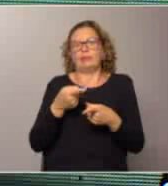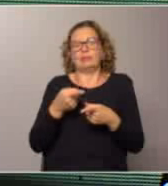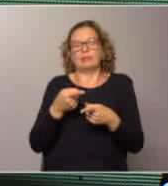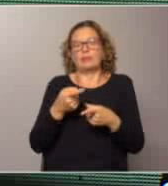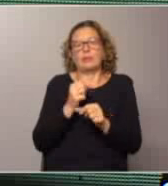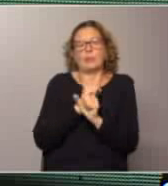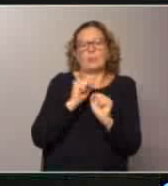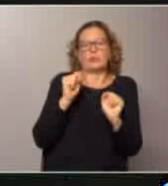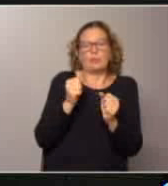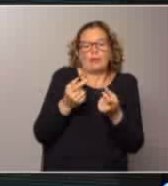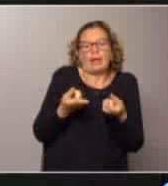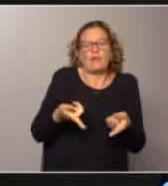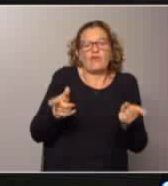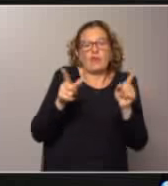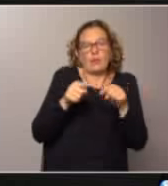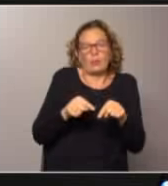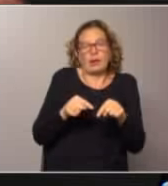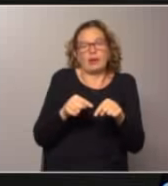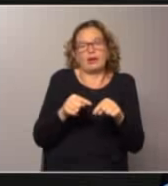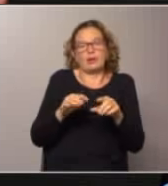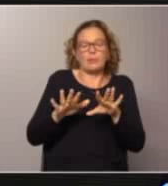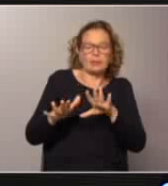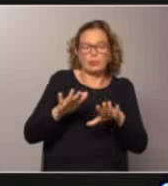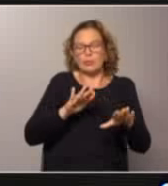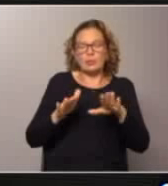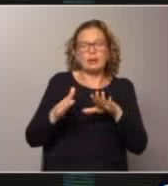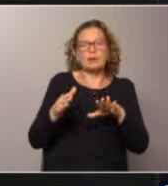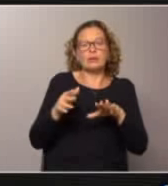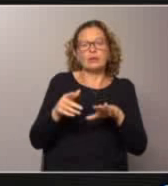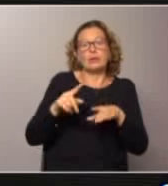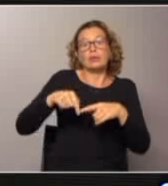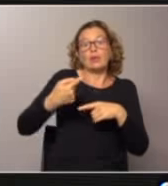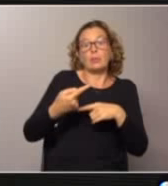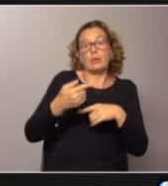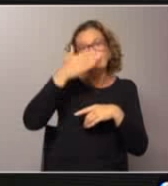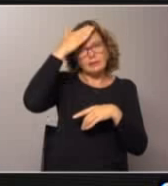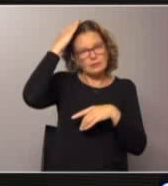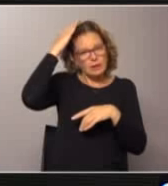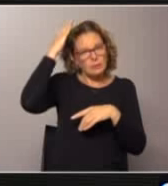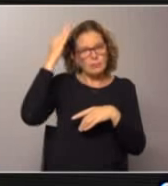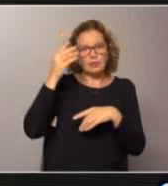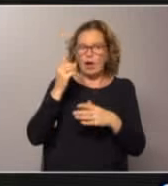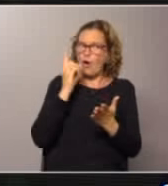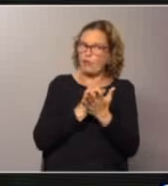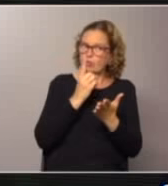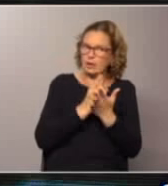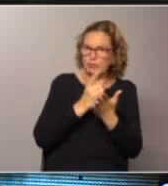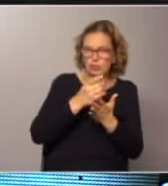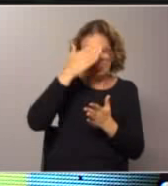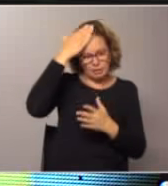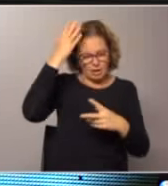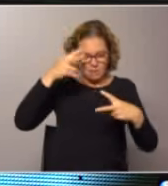una posibilidad de volver a cierta neutralidad mayor después de la era trans porque tras los obligó a investigar